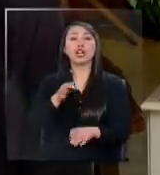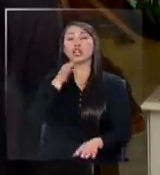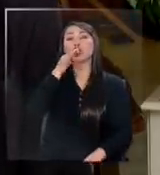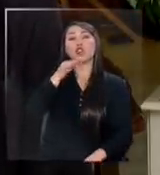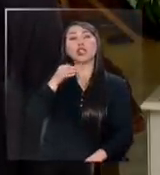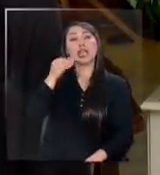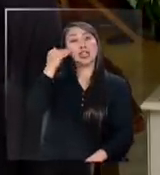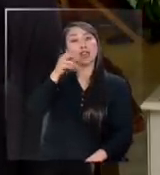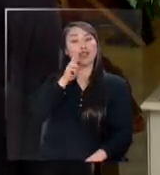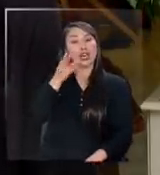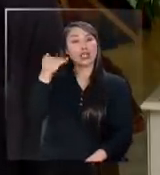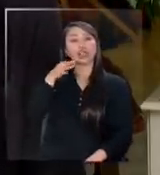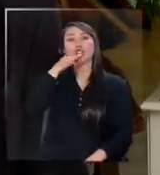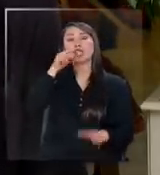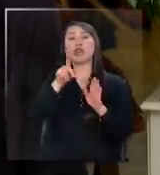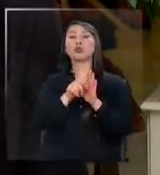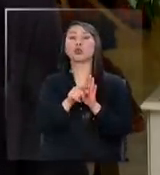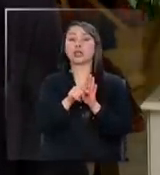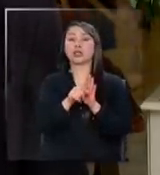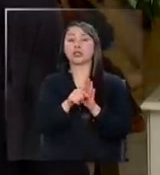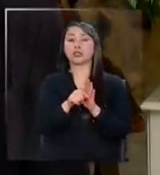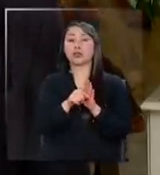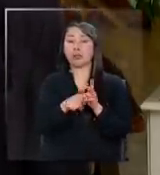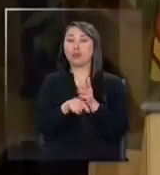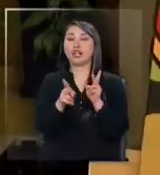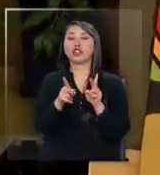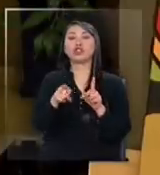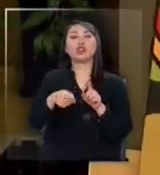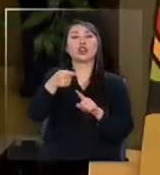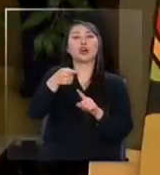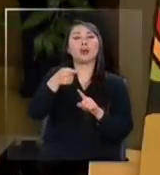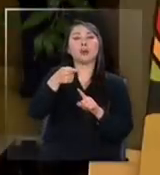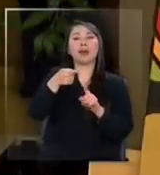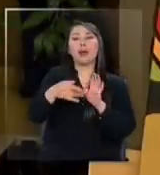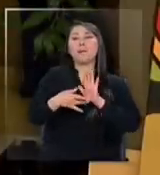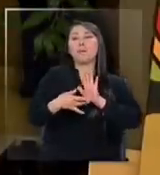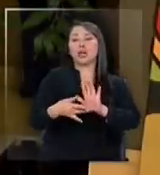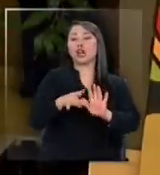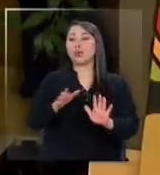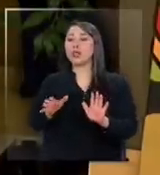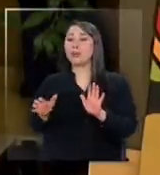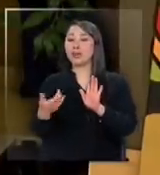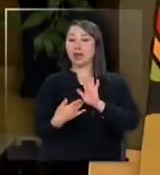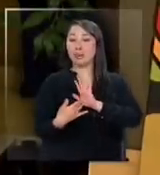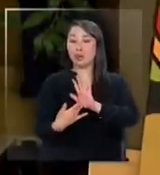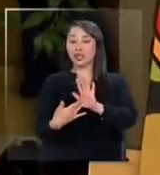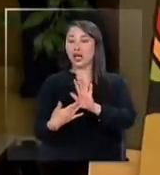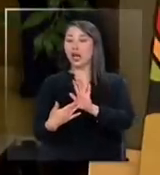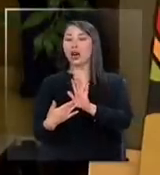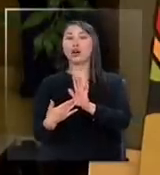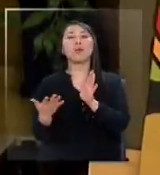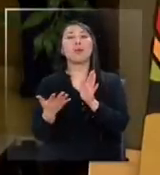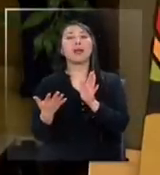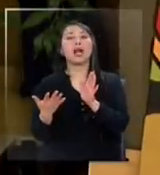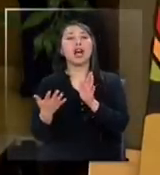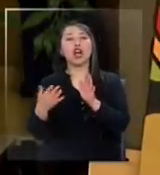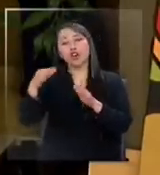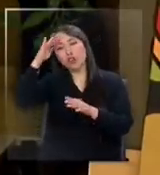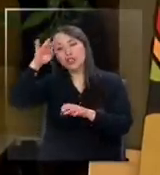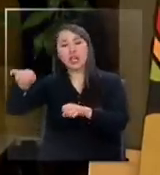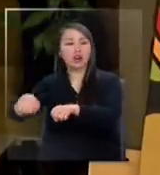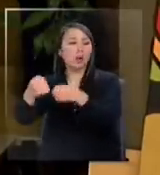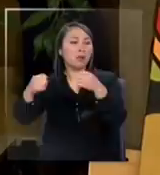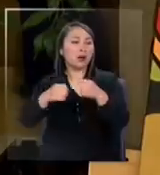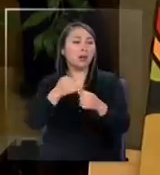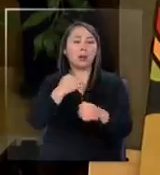el día viernes, lo dije en un tuit, creo que una primera señal de empatía que teníamos que dar para recuperar también confianza y